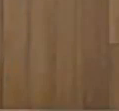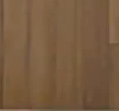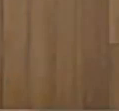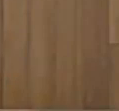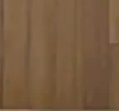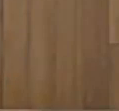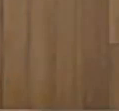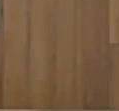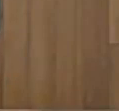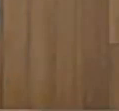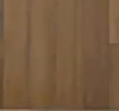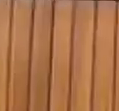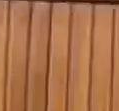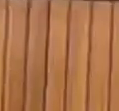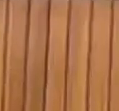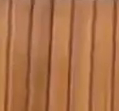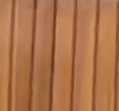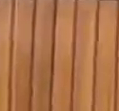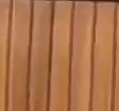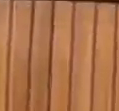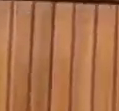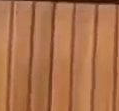tierra una y otra vez.